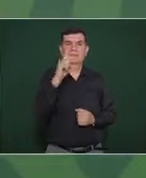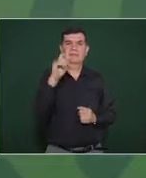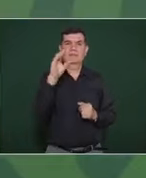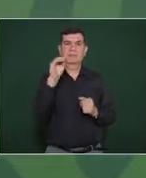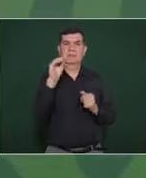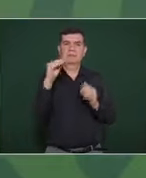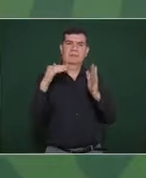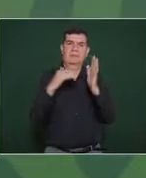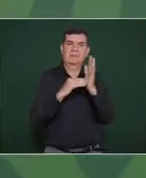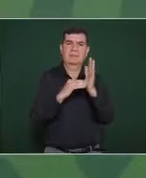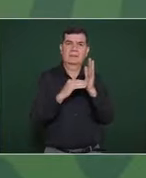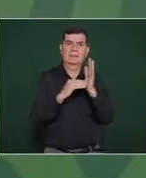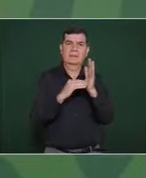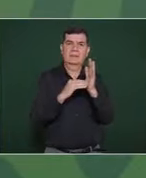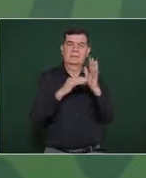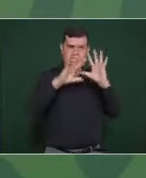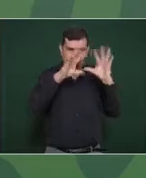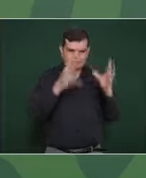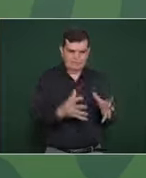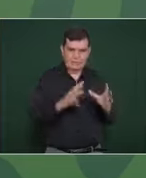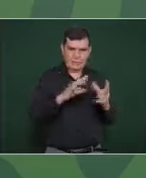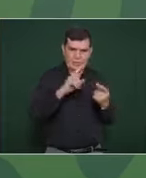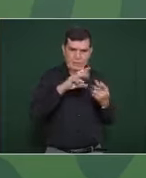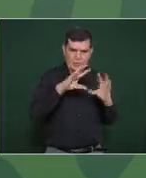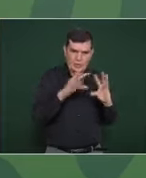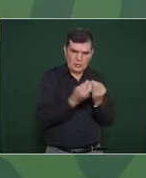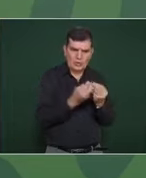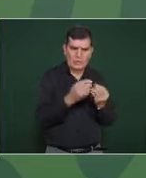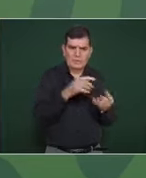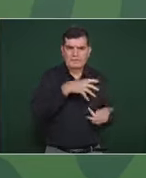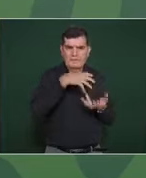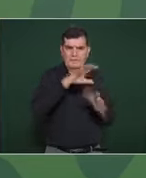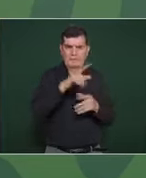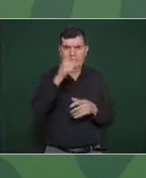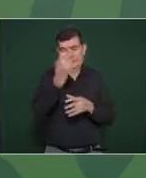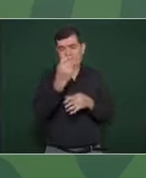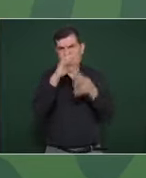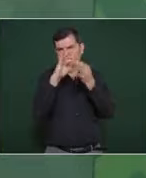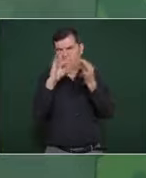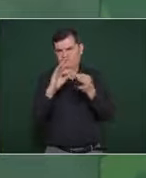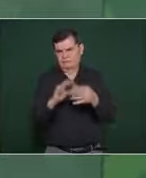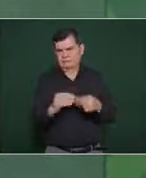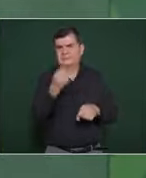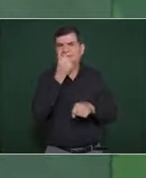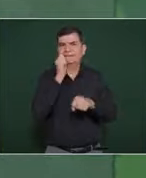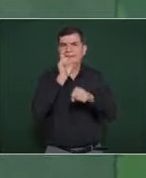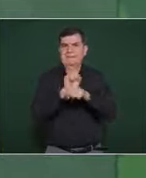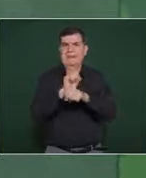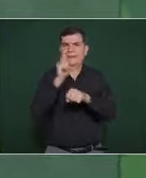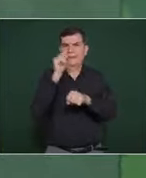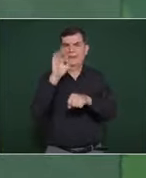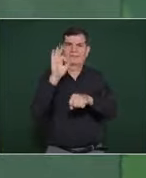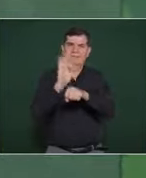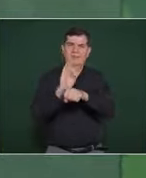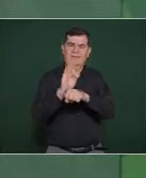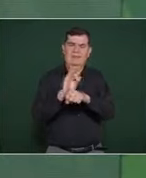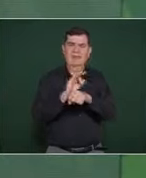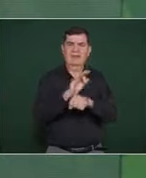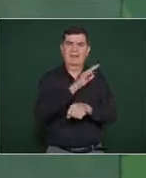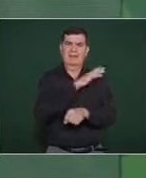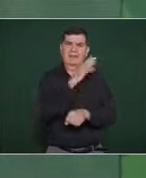190 mil paquetes, eso lo va a informar el secretario de la Defensa, el general